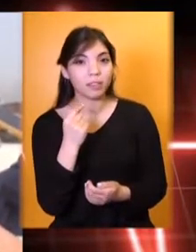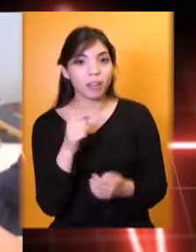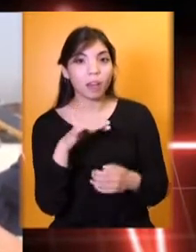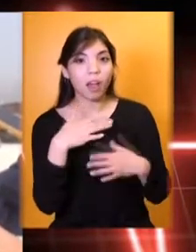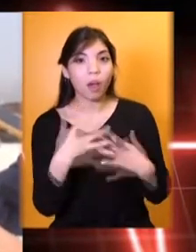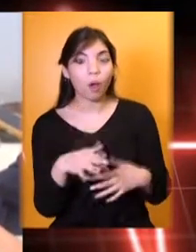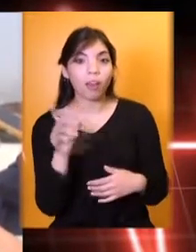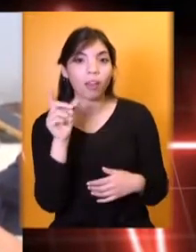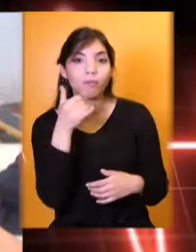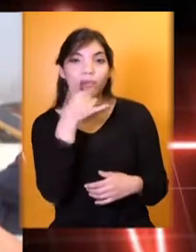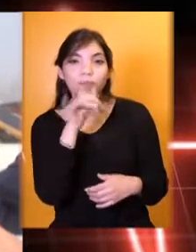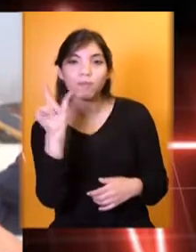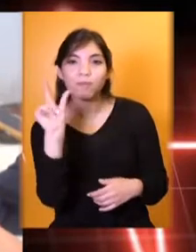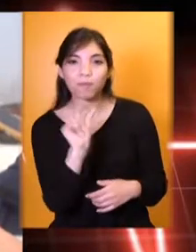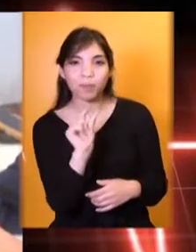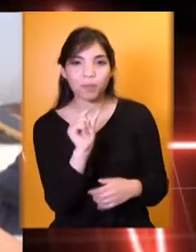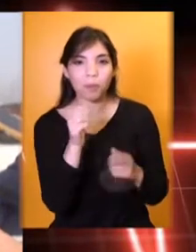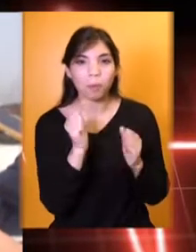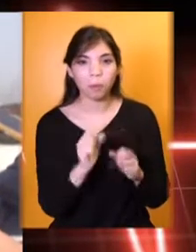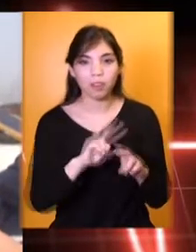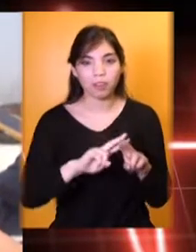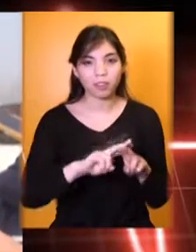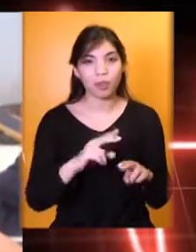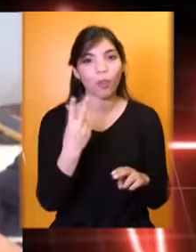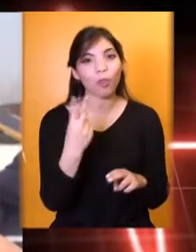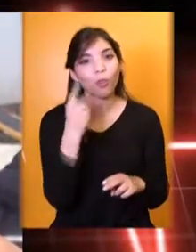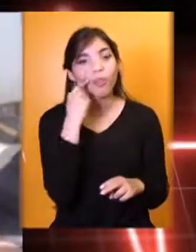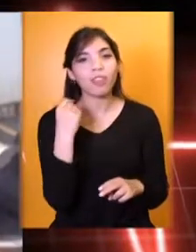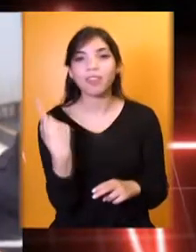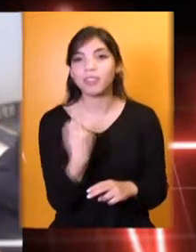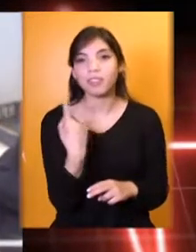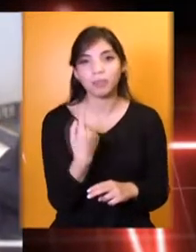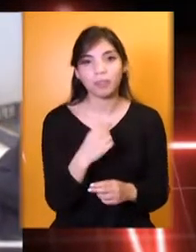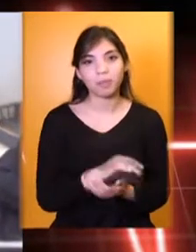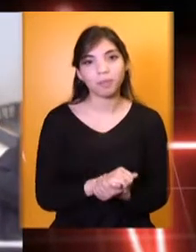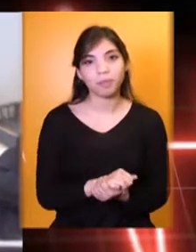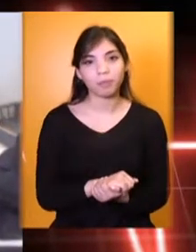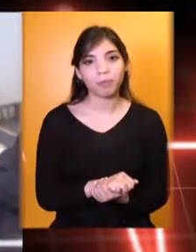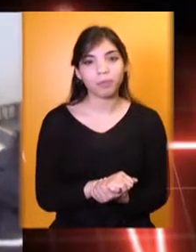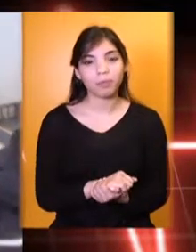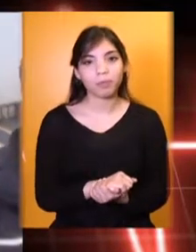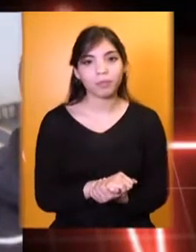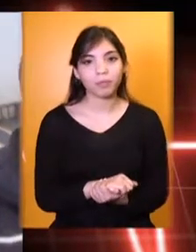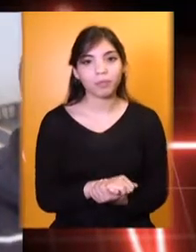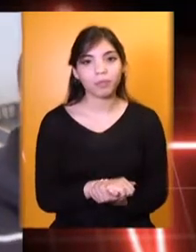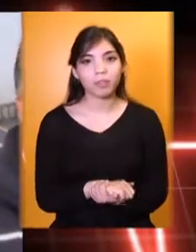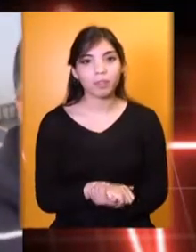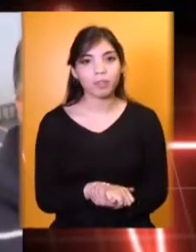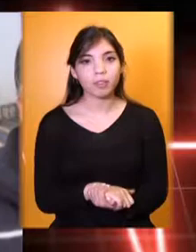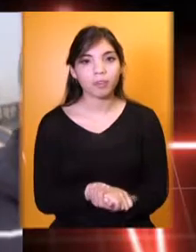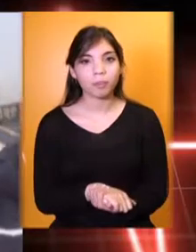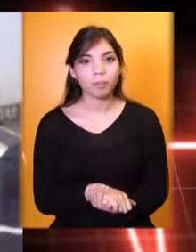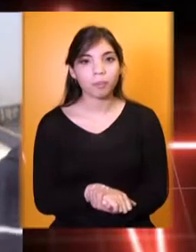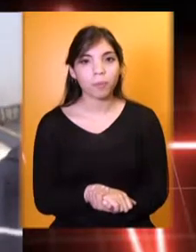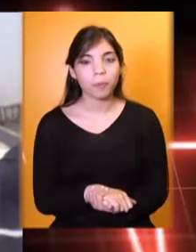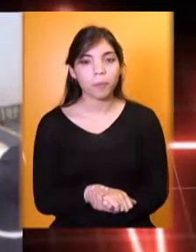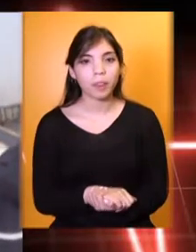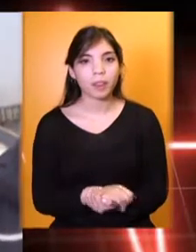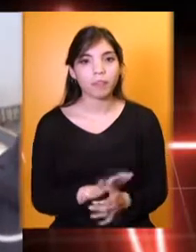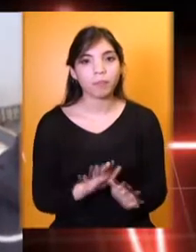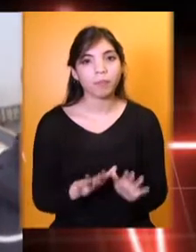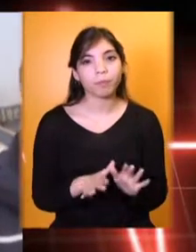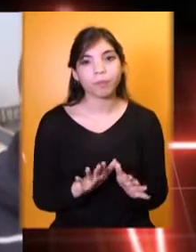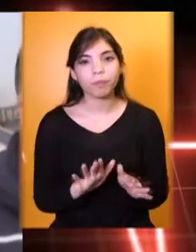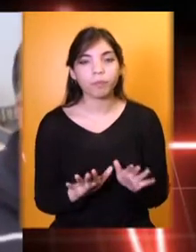el flete total, y también hay ahorros logísticos y operacionales de costo. Es un 10% aproximadamente del total, sí. ¿Cerca de 5.000?